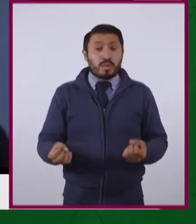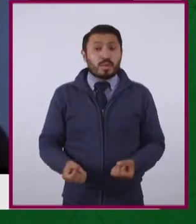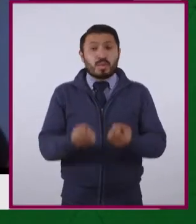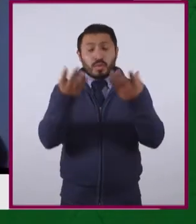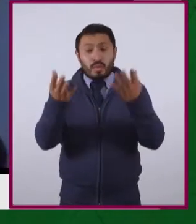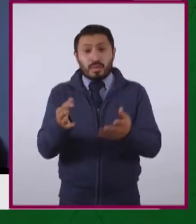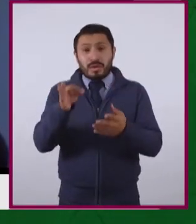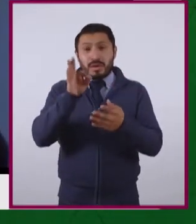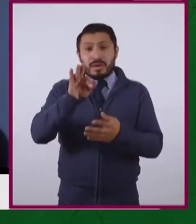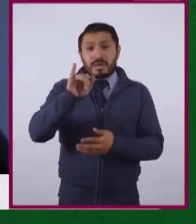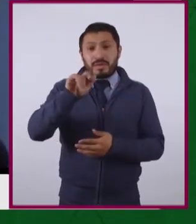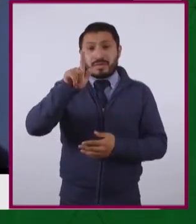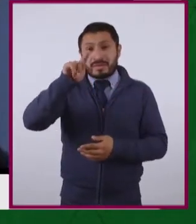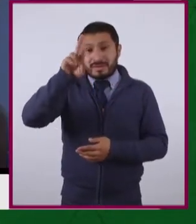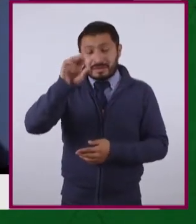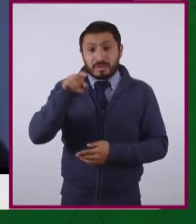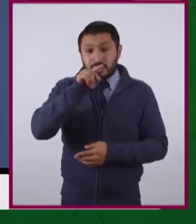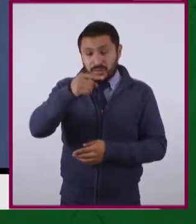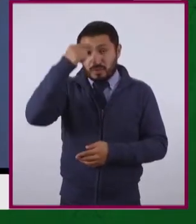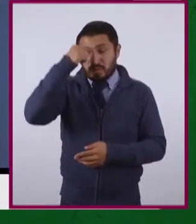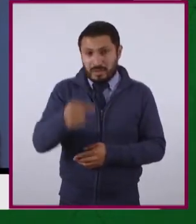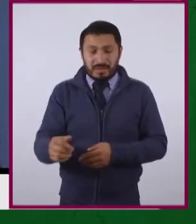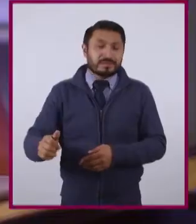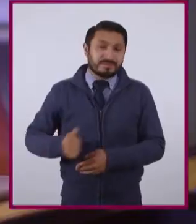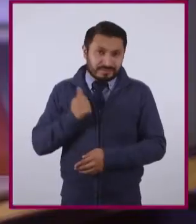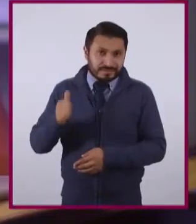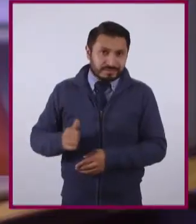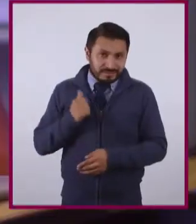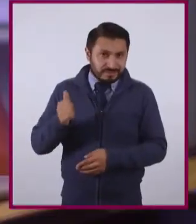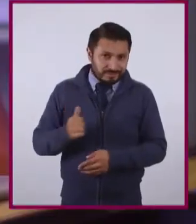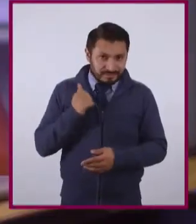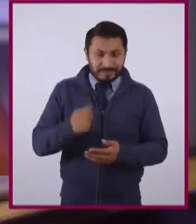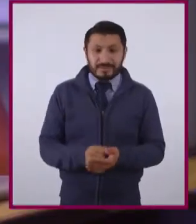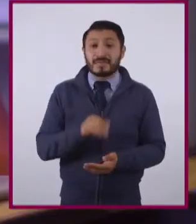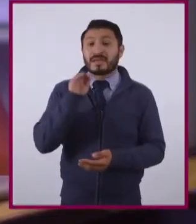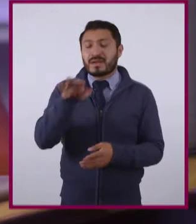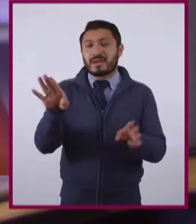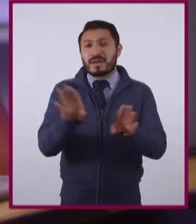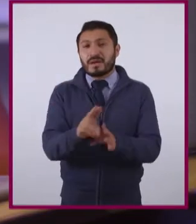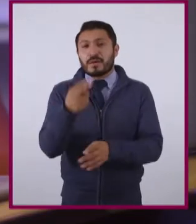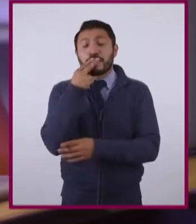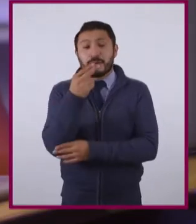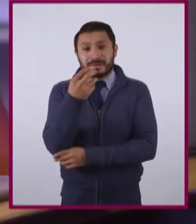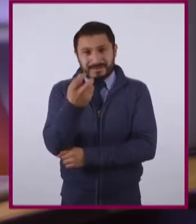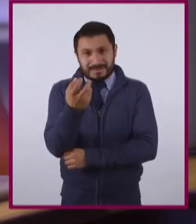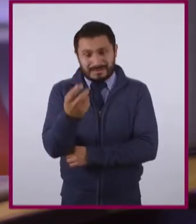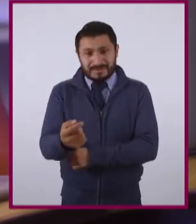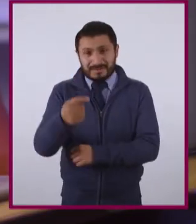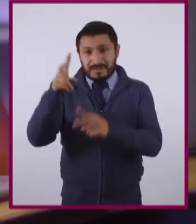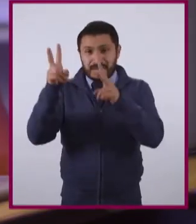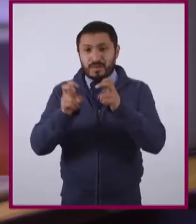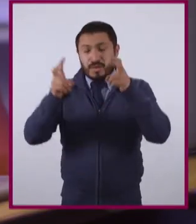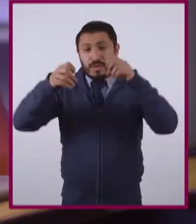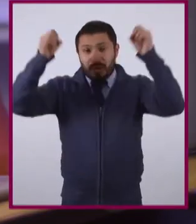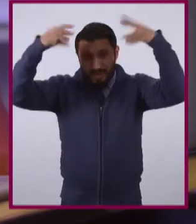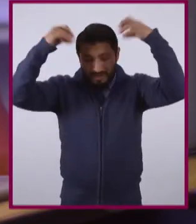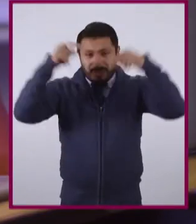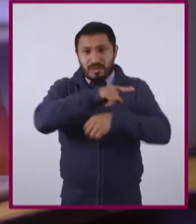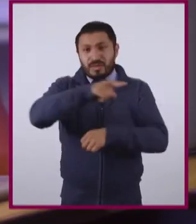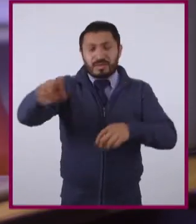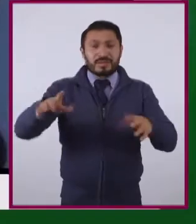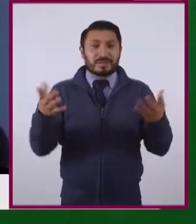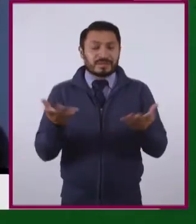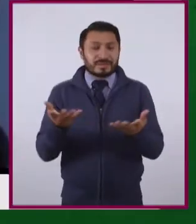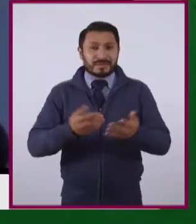tanta filtración tú le das para poderla aprovechar. Oye, ¿y cómo funciona el sistema de captación de agua de lluvia que ustedes